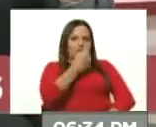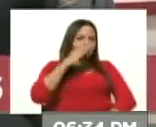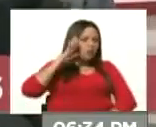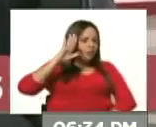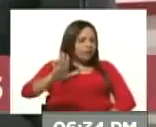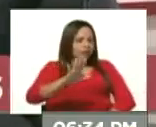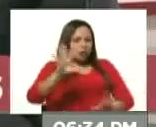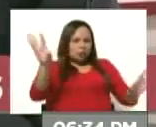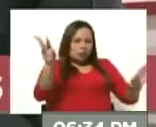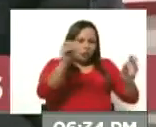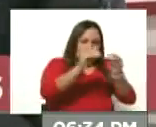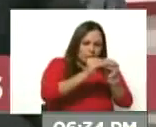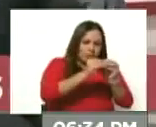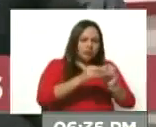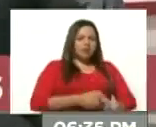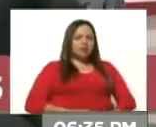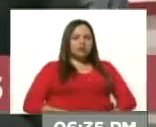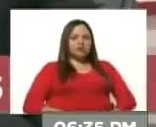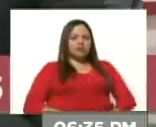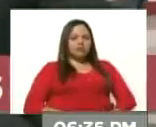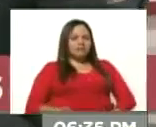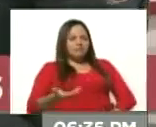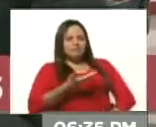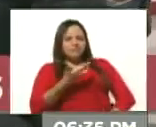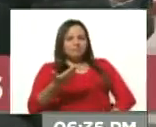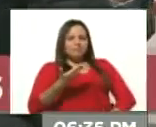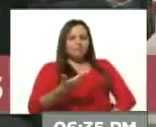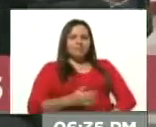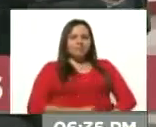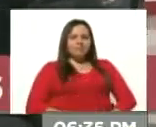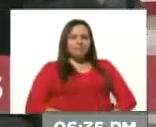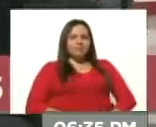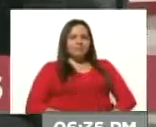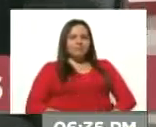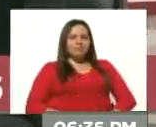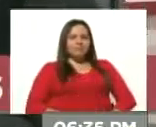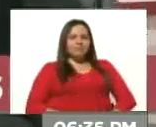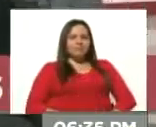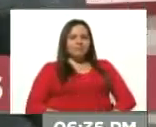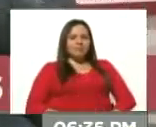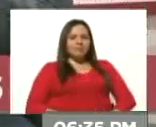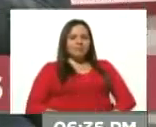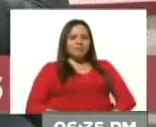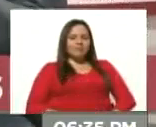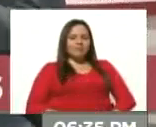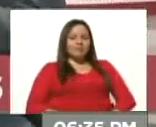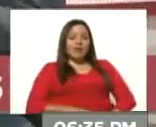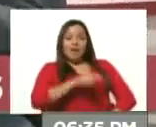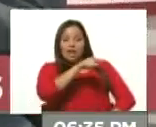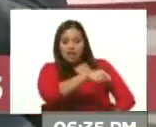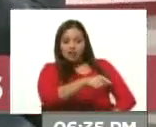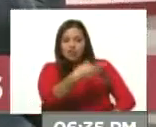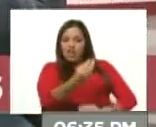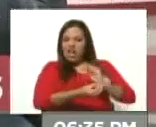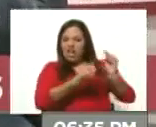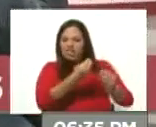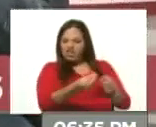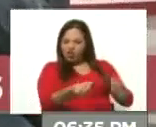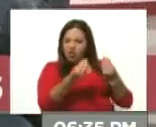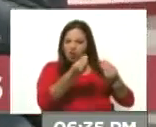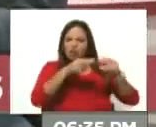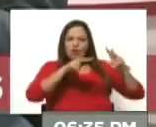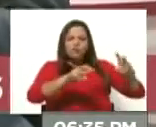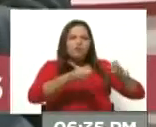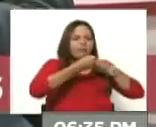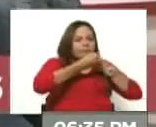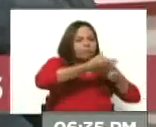la adhesión la la libido y podríamos llamarlo de una manera y eso es lo construyes con una nueva